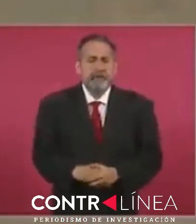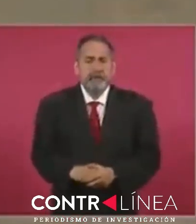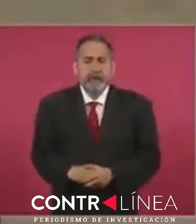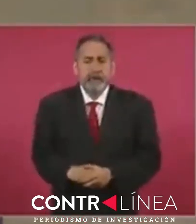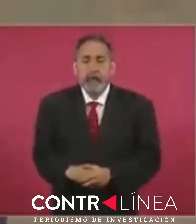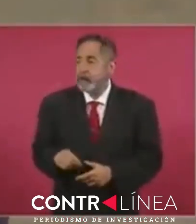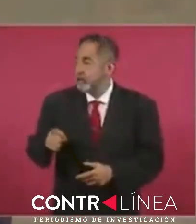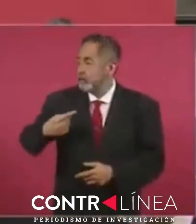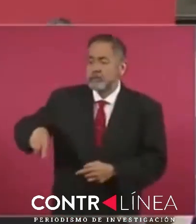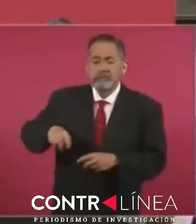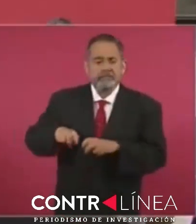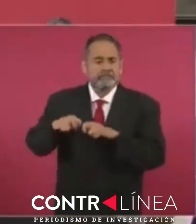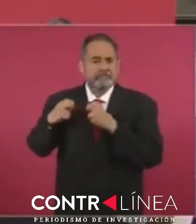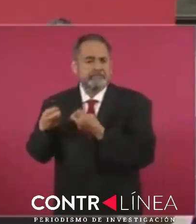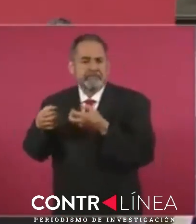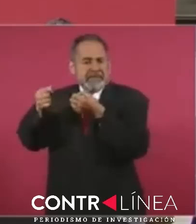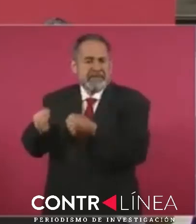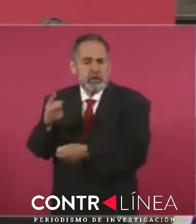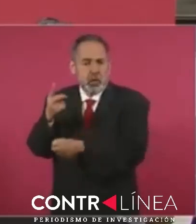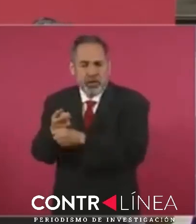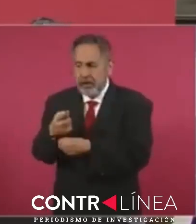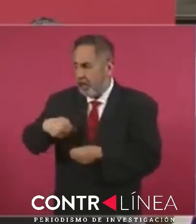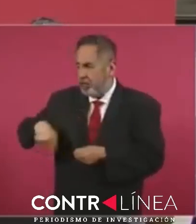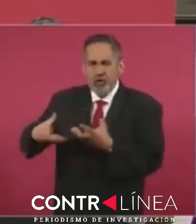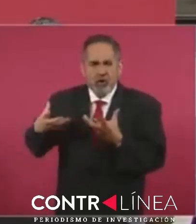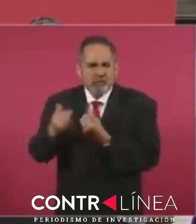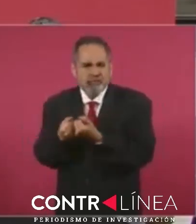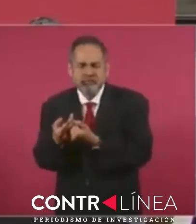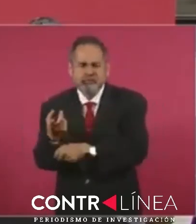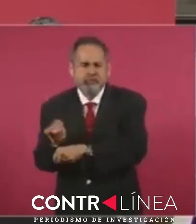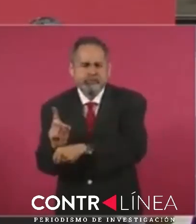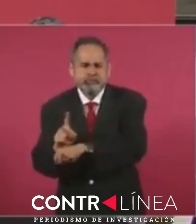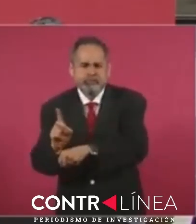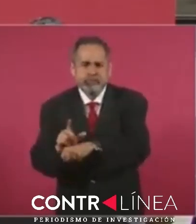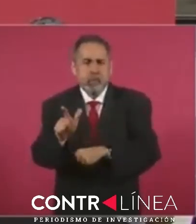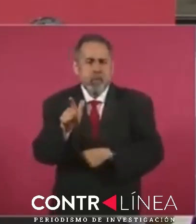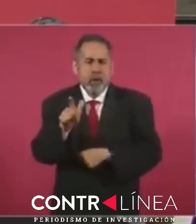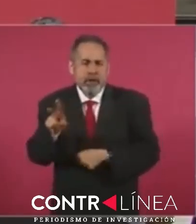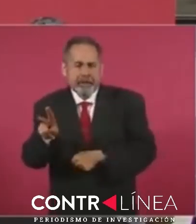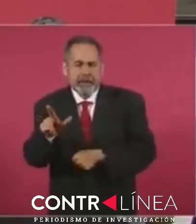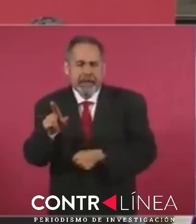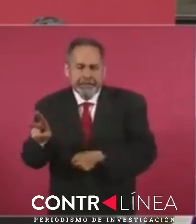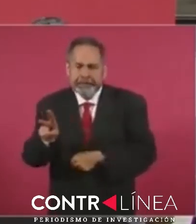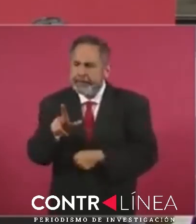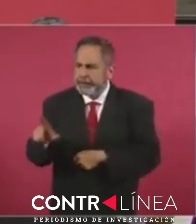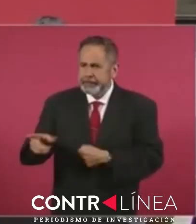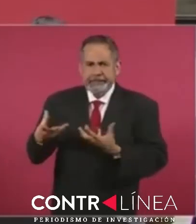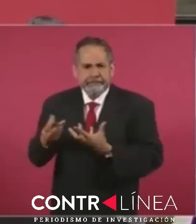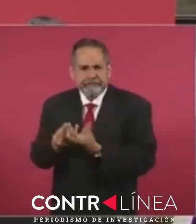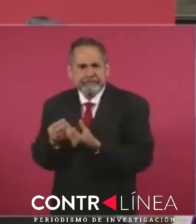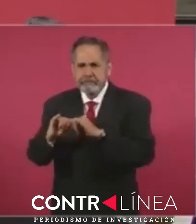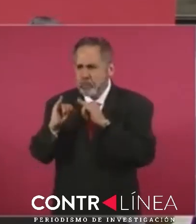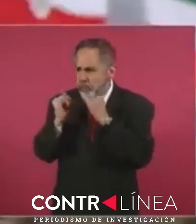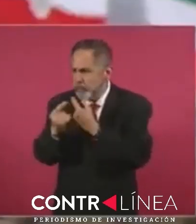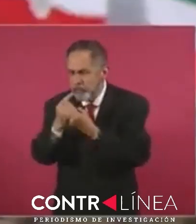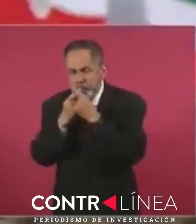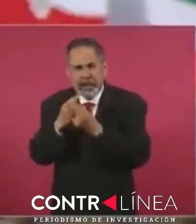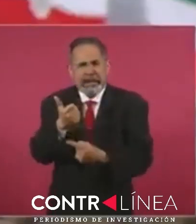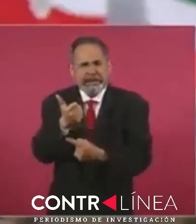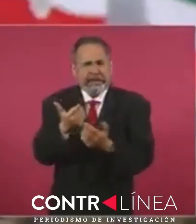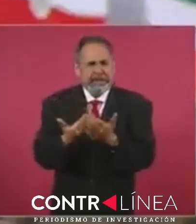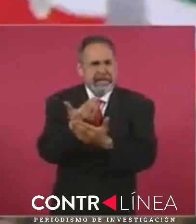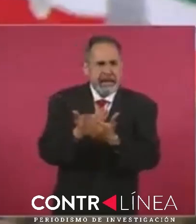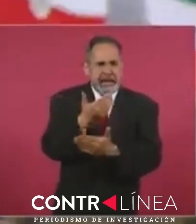Seguridad sanciona de lunes a viernes todos los días de 6 a 7 de la